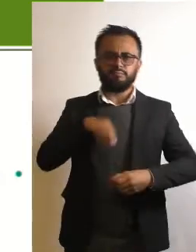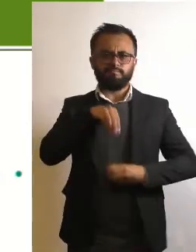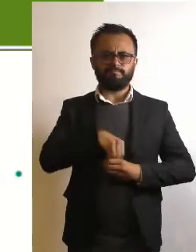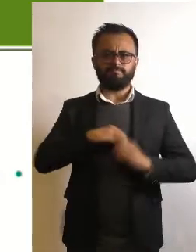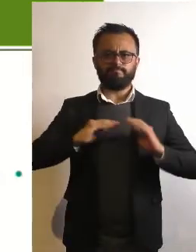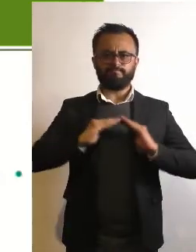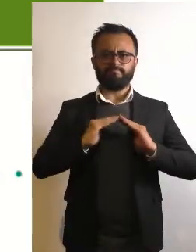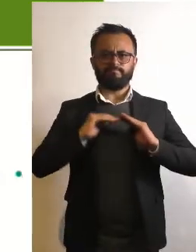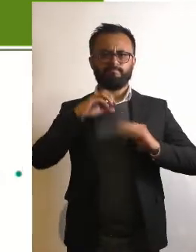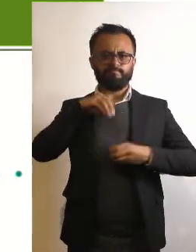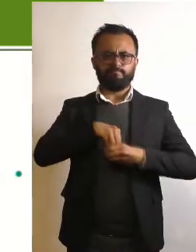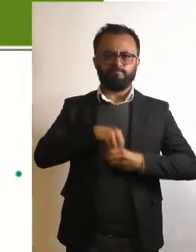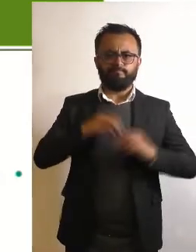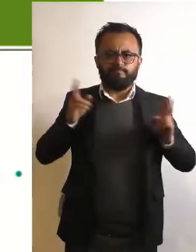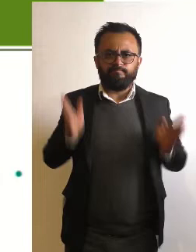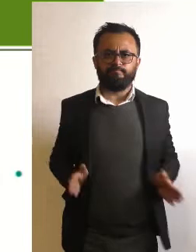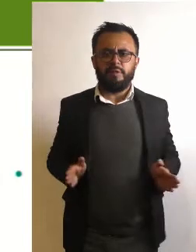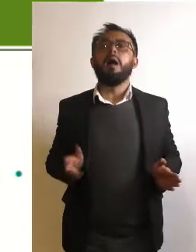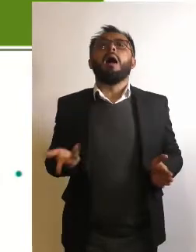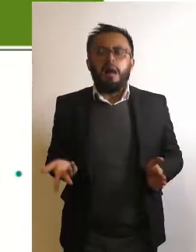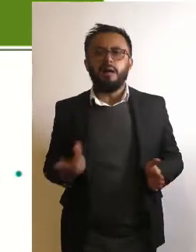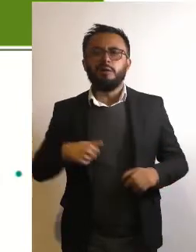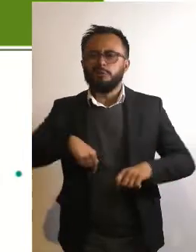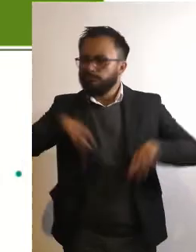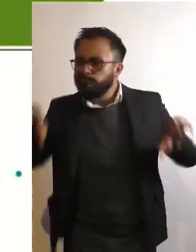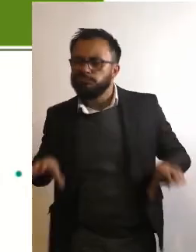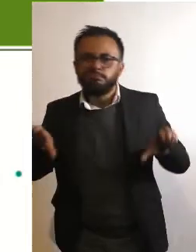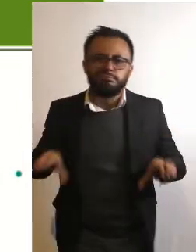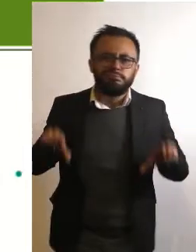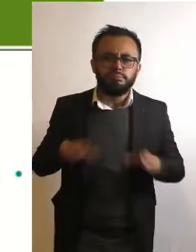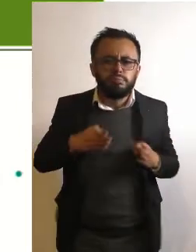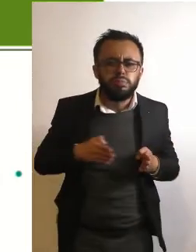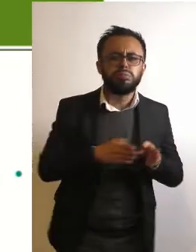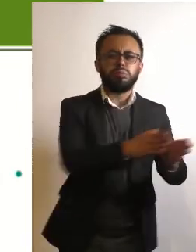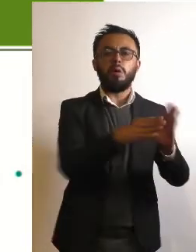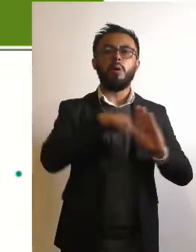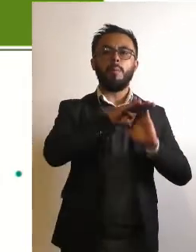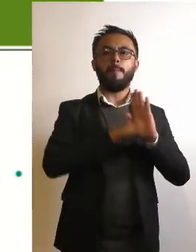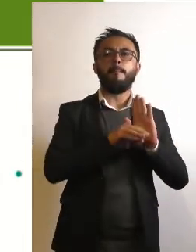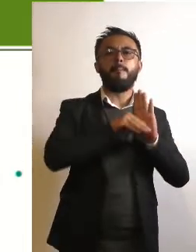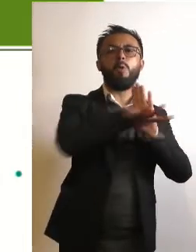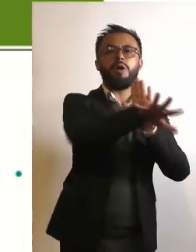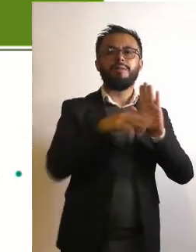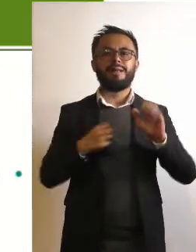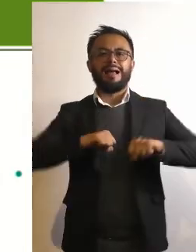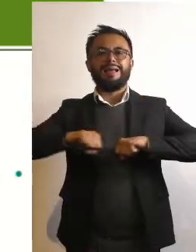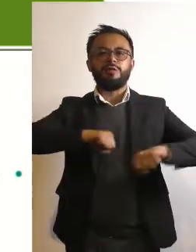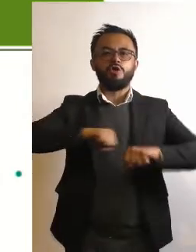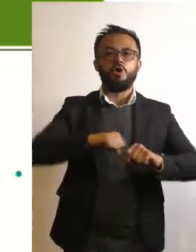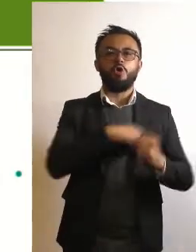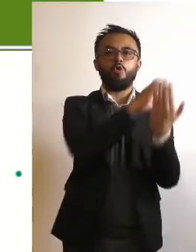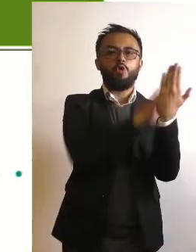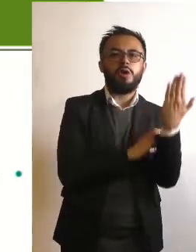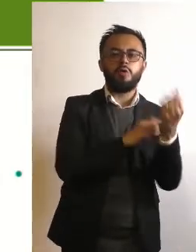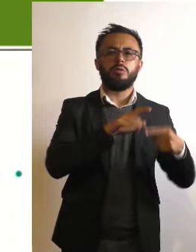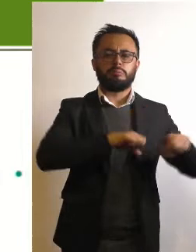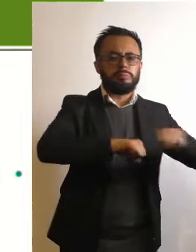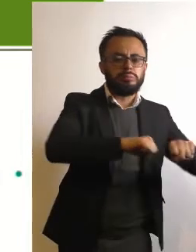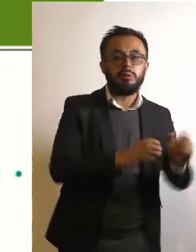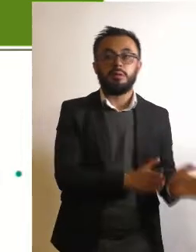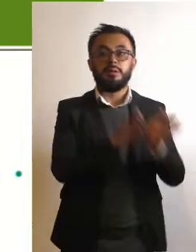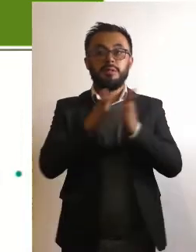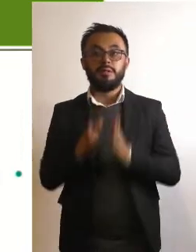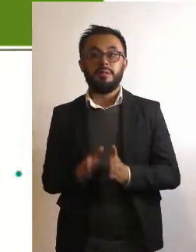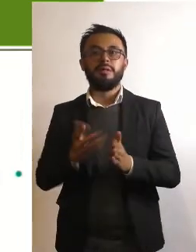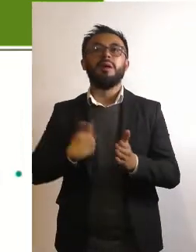trabajando en un desarrollo permanente de la política de gestión curricular. Se estructuró la estrategia de continuidad académica, en donde recordemos